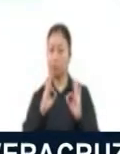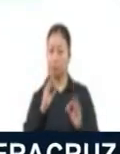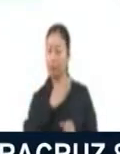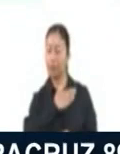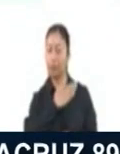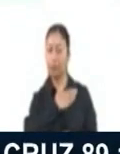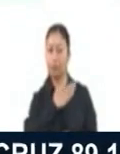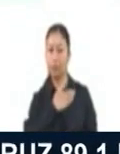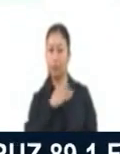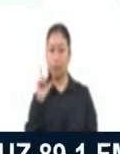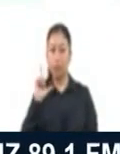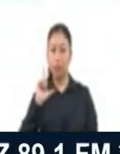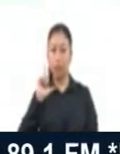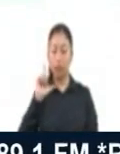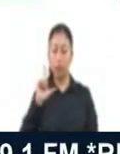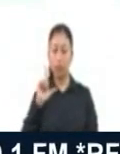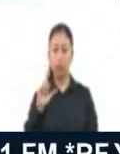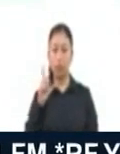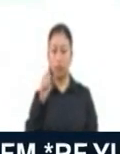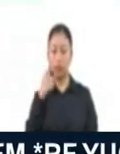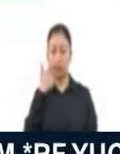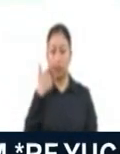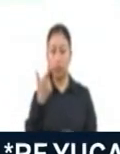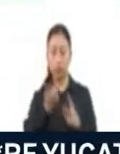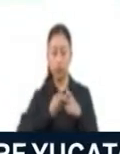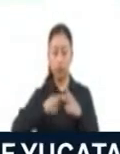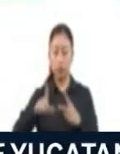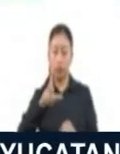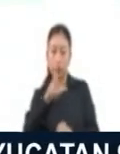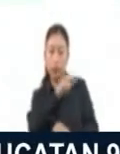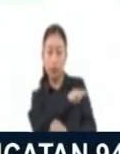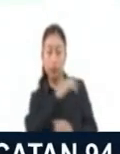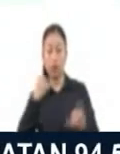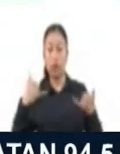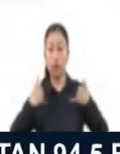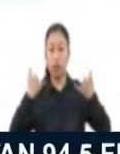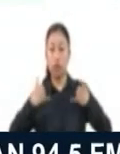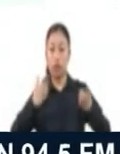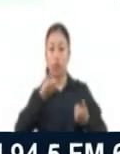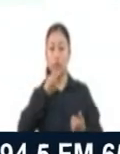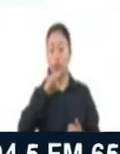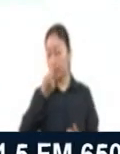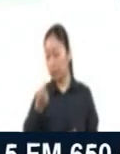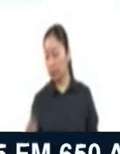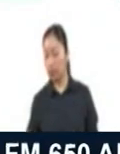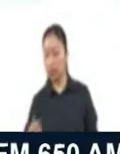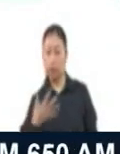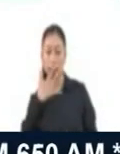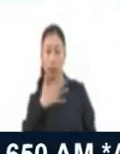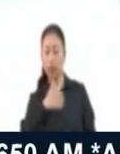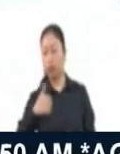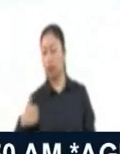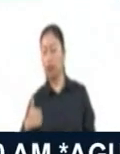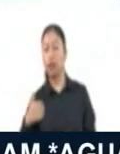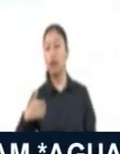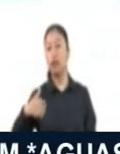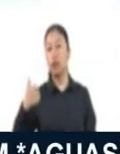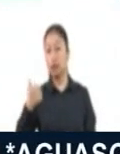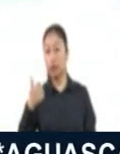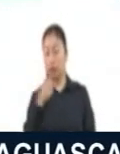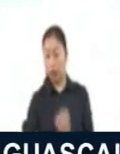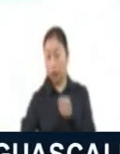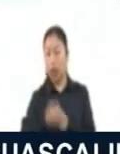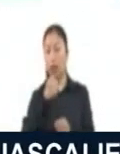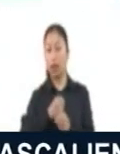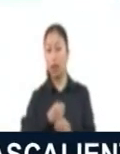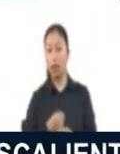10 años y los vayan a cumplir durante este año 2022. Es decir, los niños que cumplan 11 años antes del 31 de diciembre del